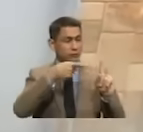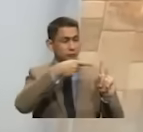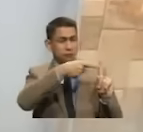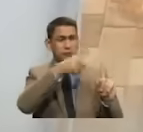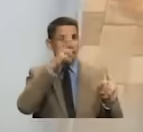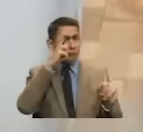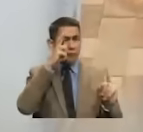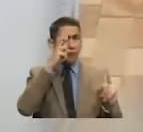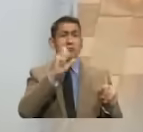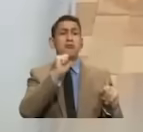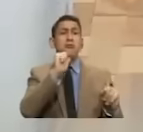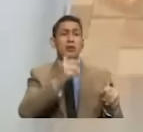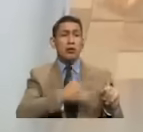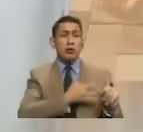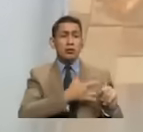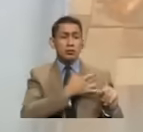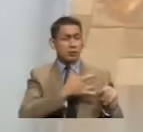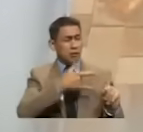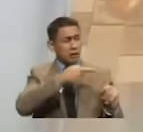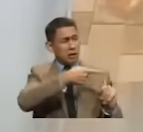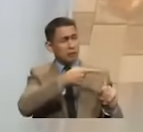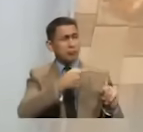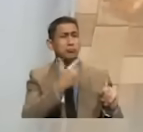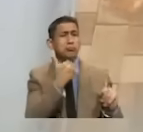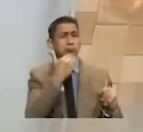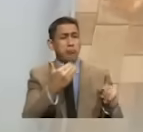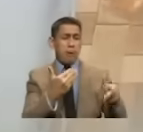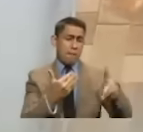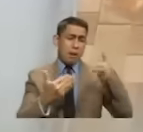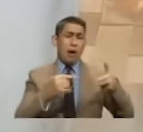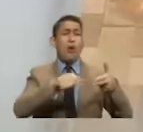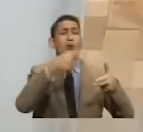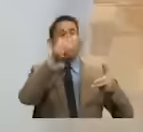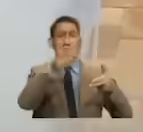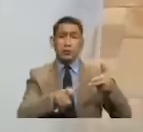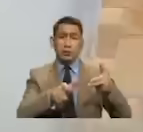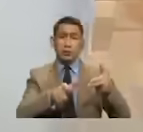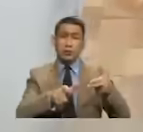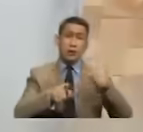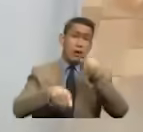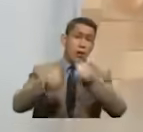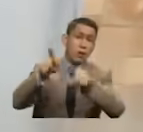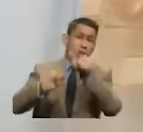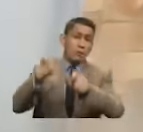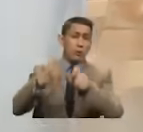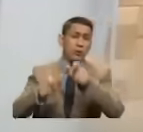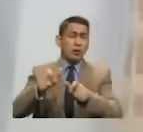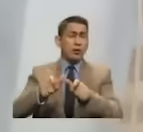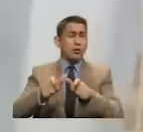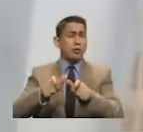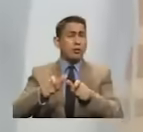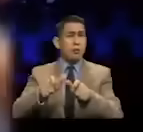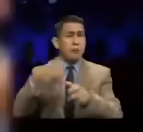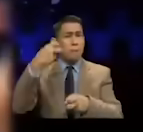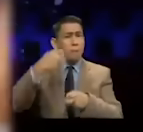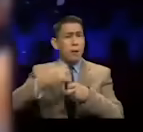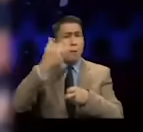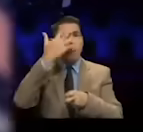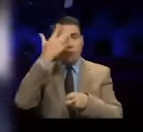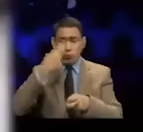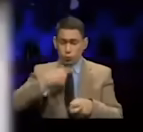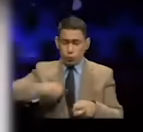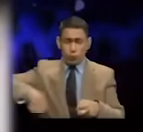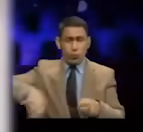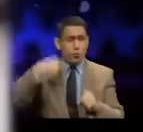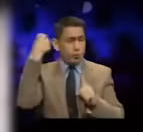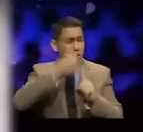viendo nada, si es de pegarle un tiro lo hace, si es pegarle una puñalada lo hace. Ahora la gente está que reclaman porque a un delincuente lo apalean, déjelo, yo estoy de